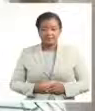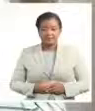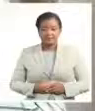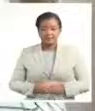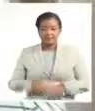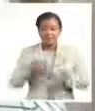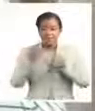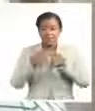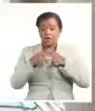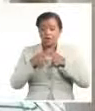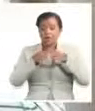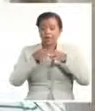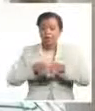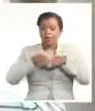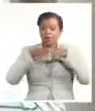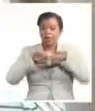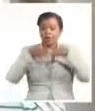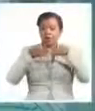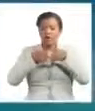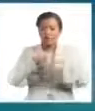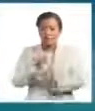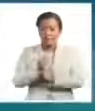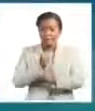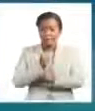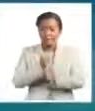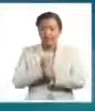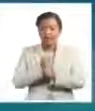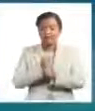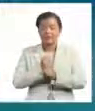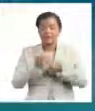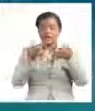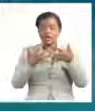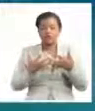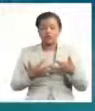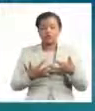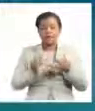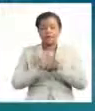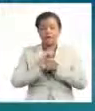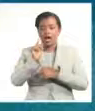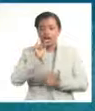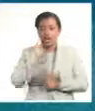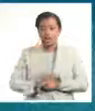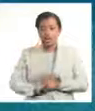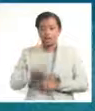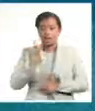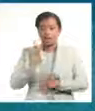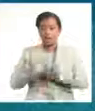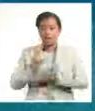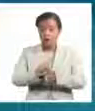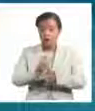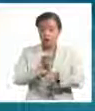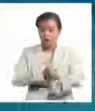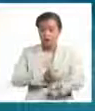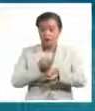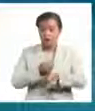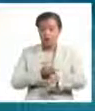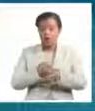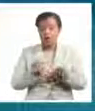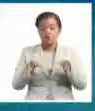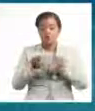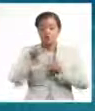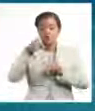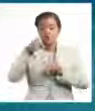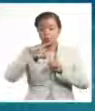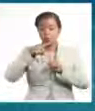agrupación de industriales mayabeques y de igual manera agricultores para la agrupación de las